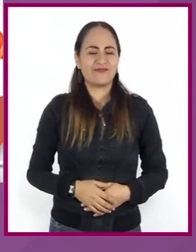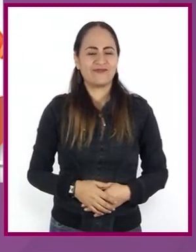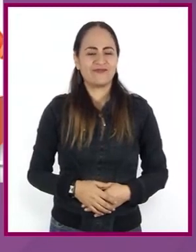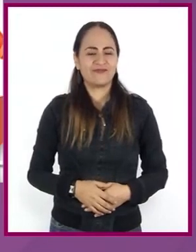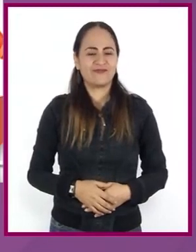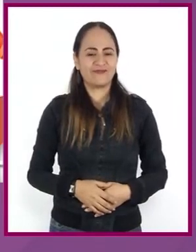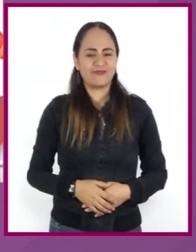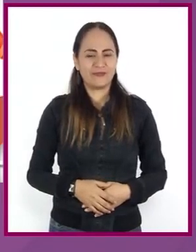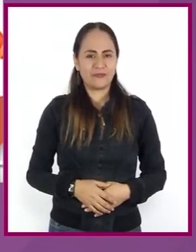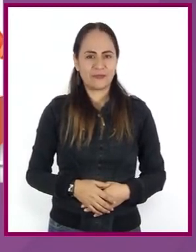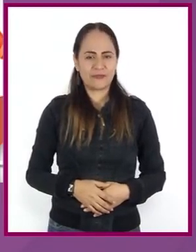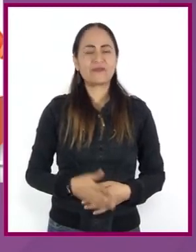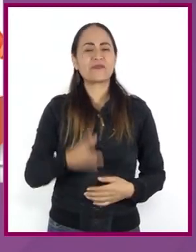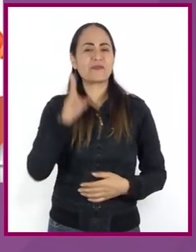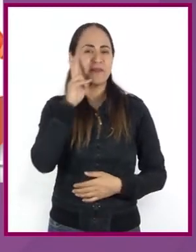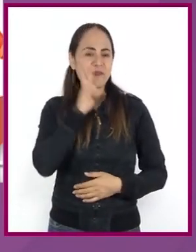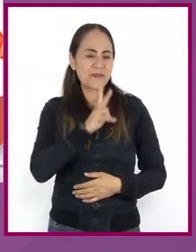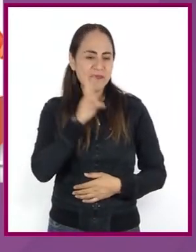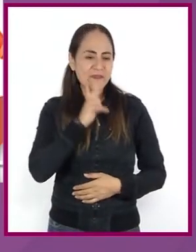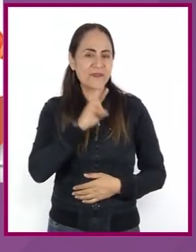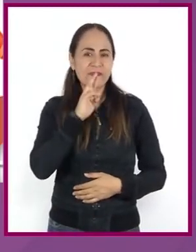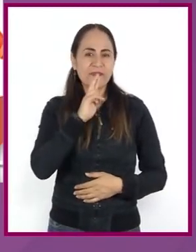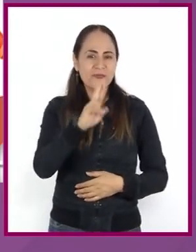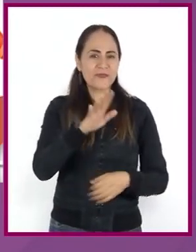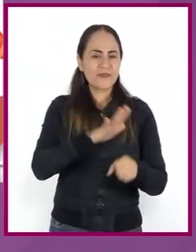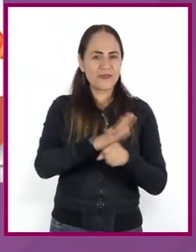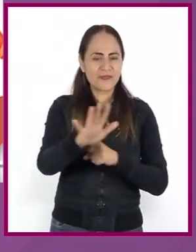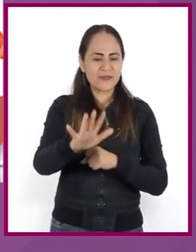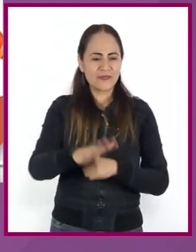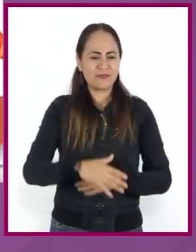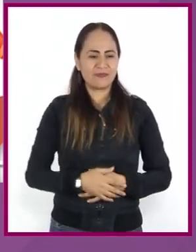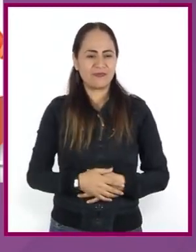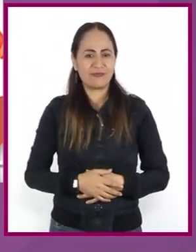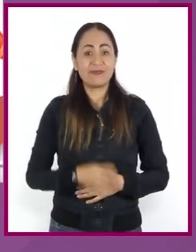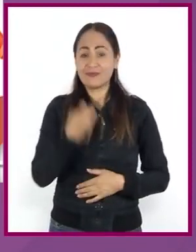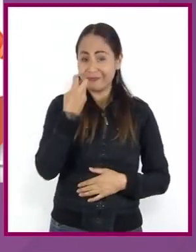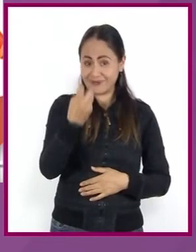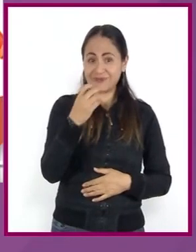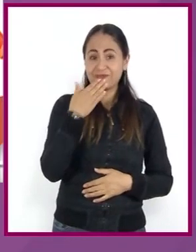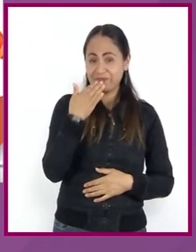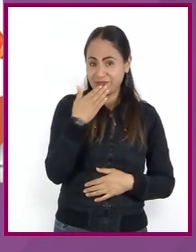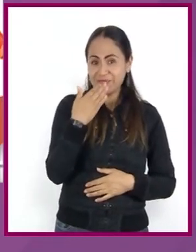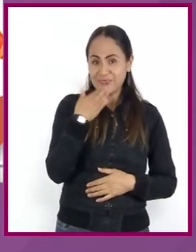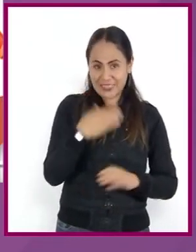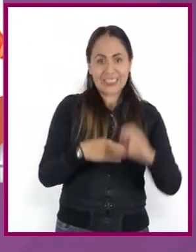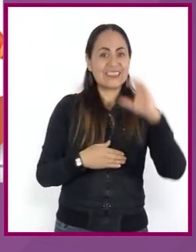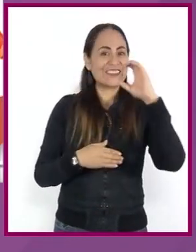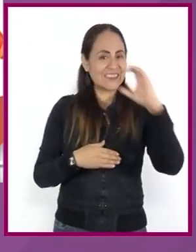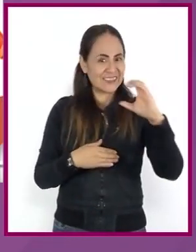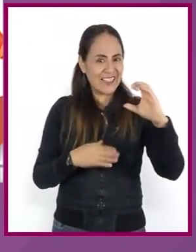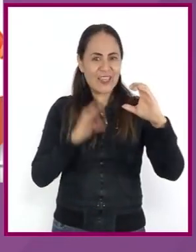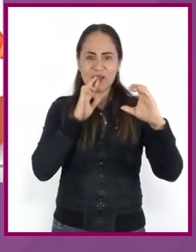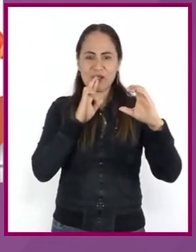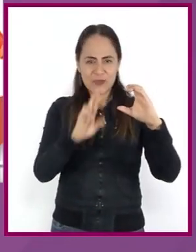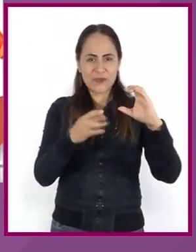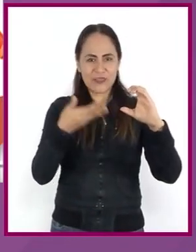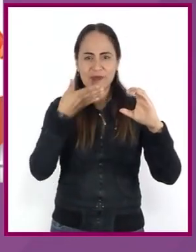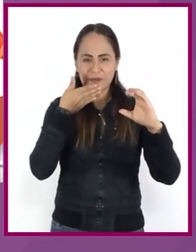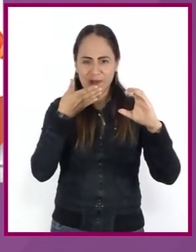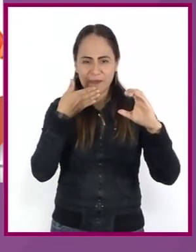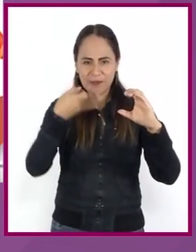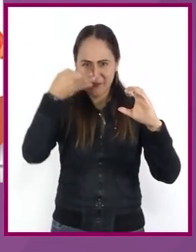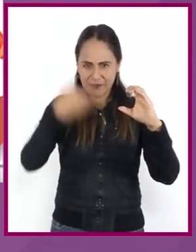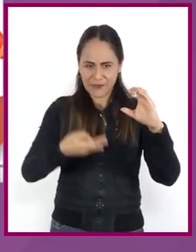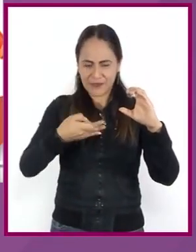ver, veamos la respuesta. Así es, la respuesta correcta es el inciso C,